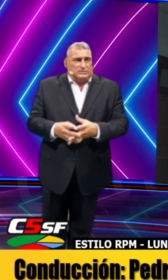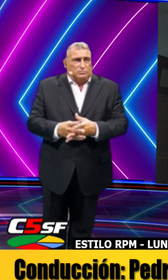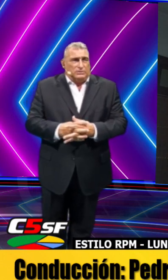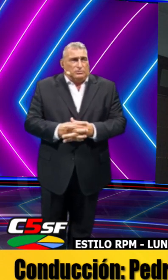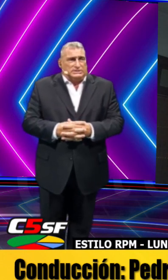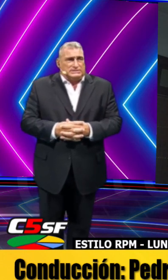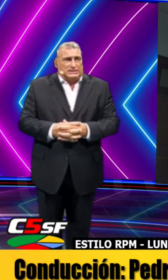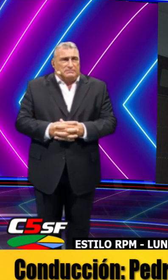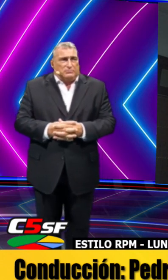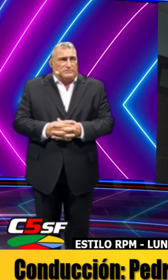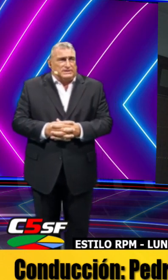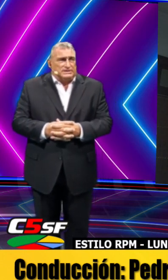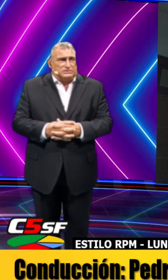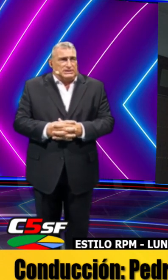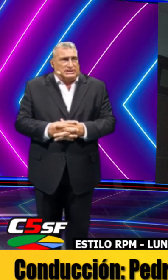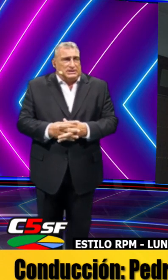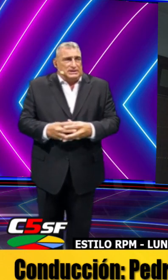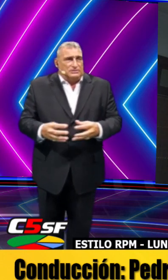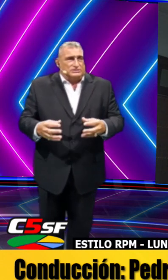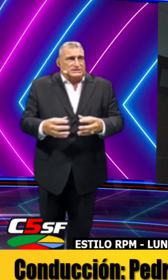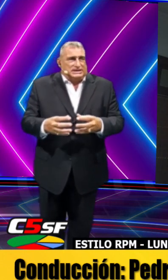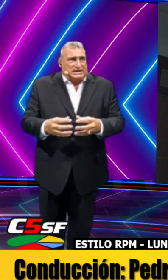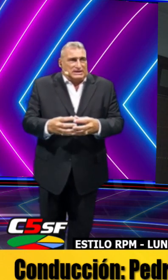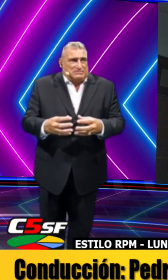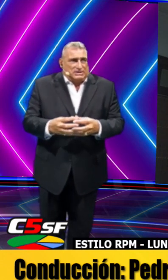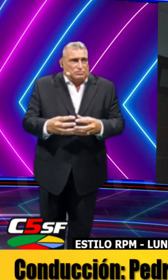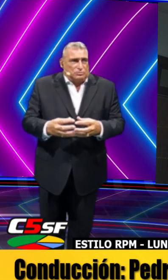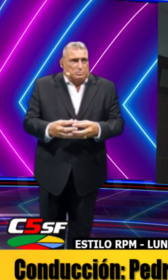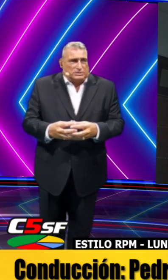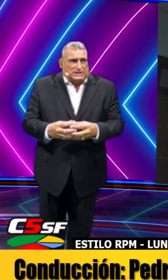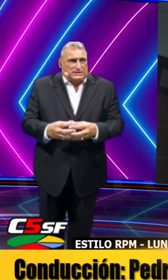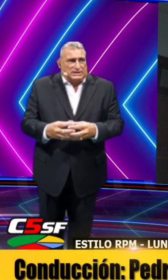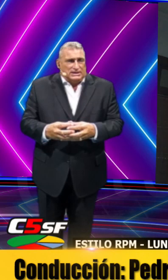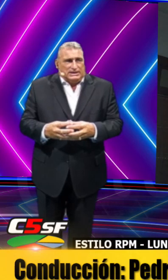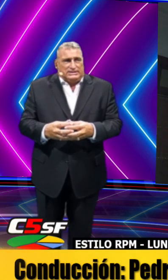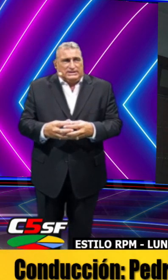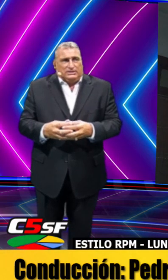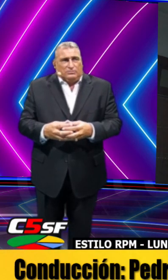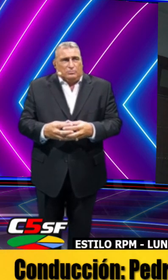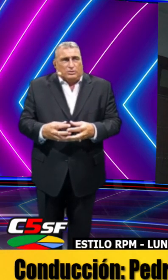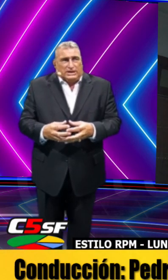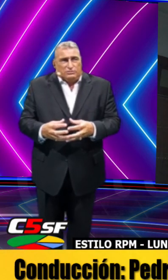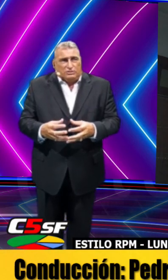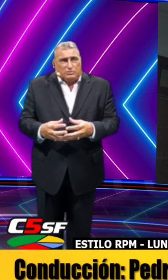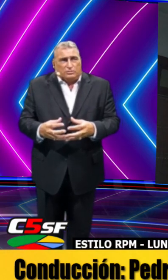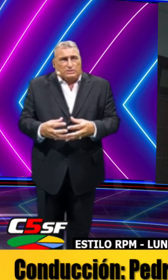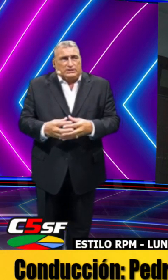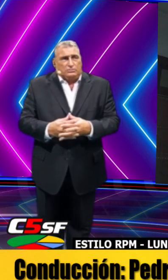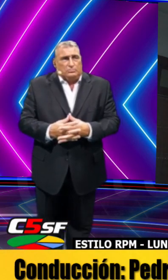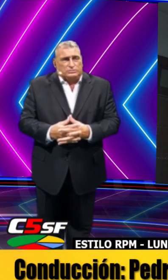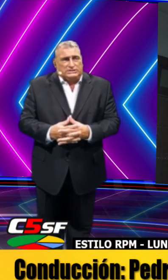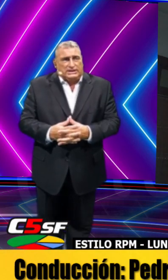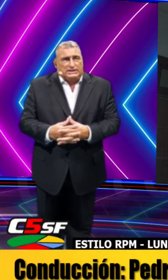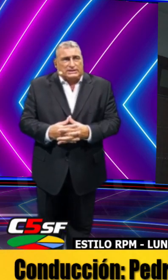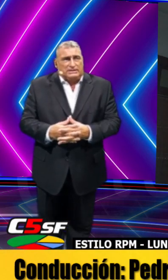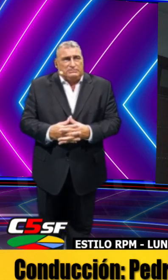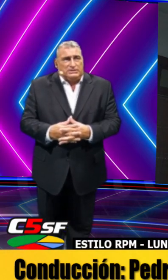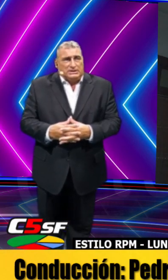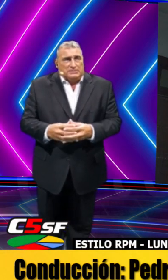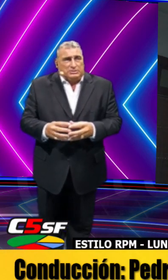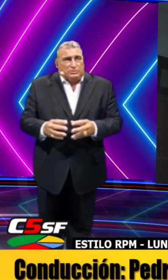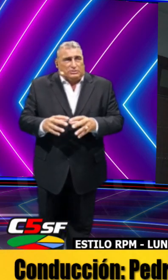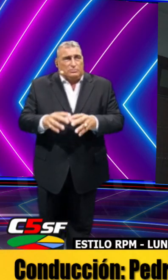de jugadores y tantas modificaciones que no se llega a armar un grupo tan homogéneo a lo mejor como se da en el